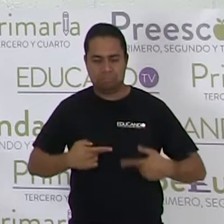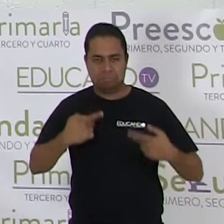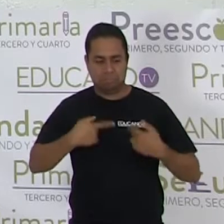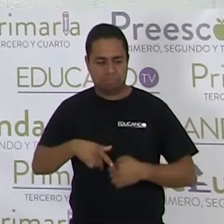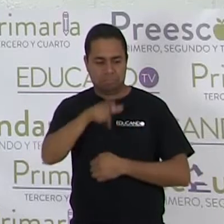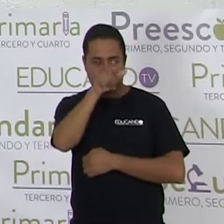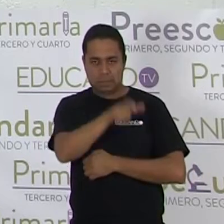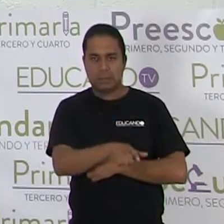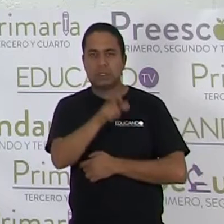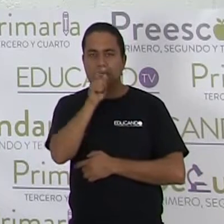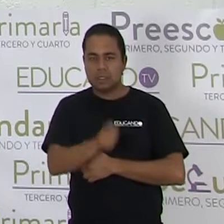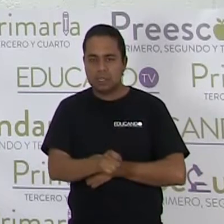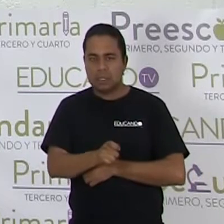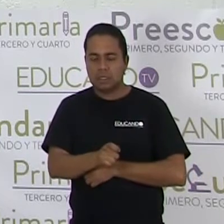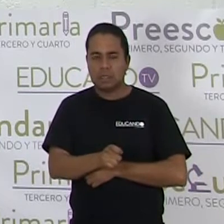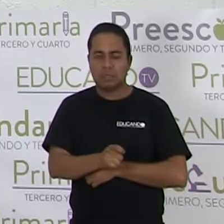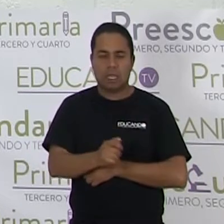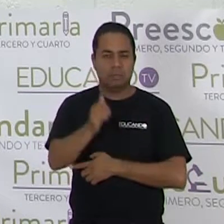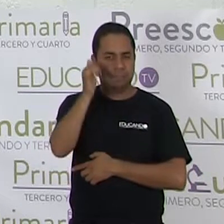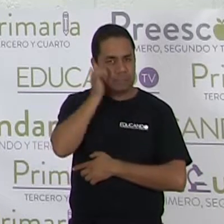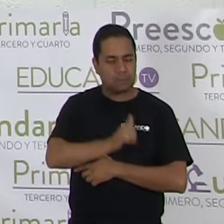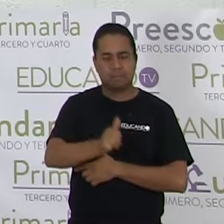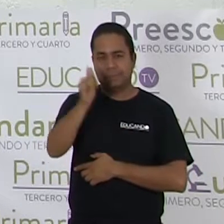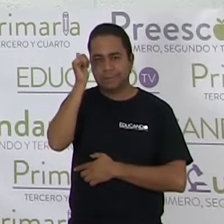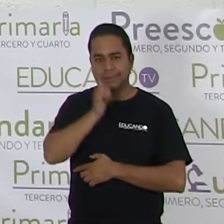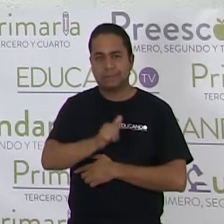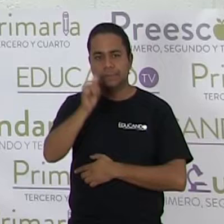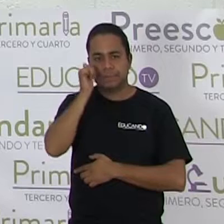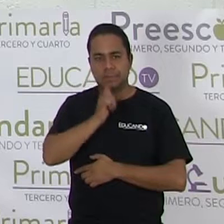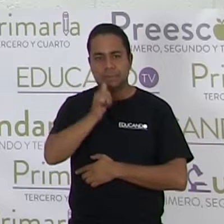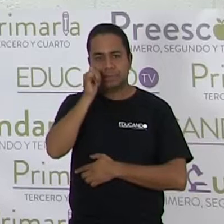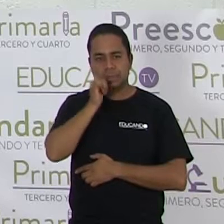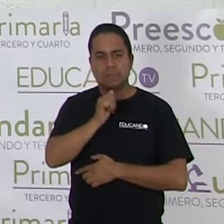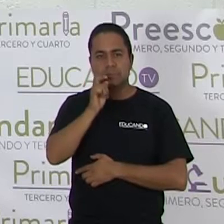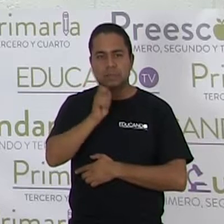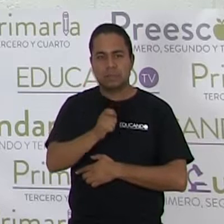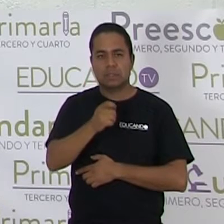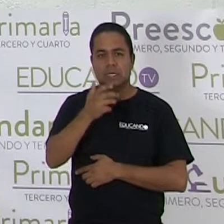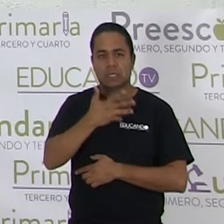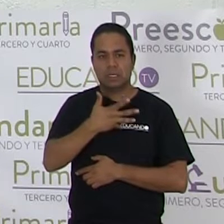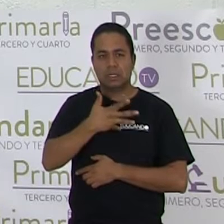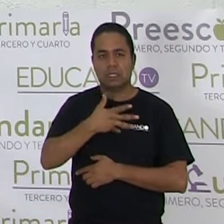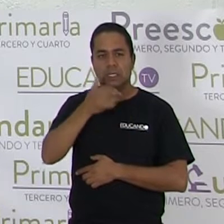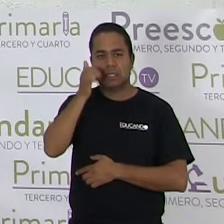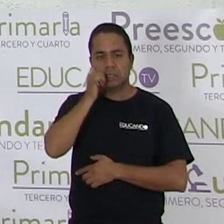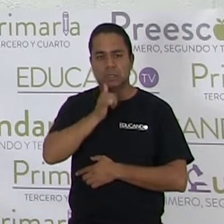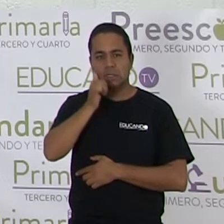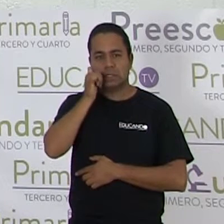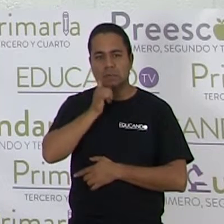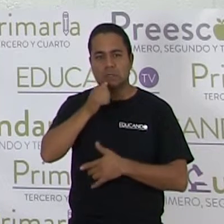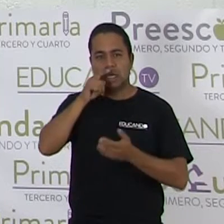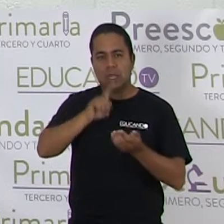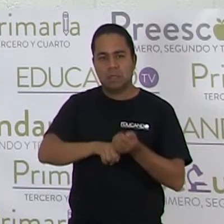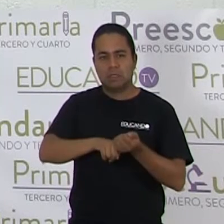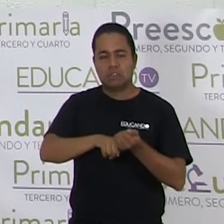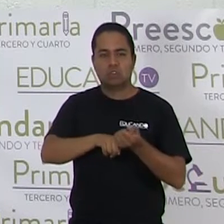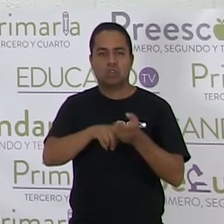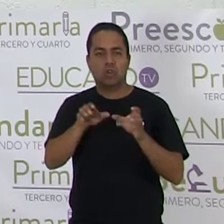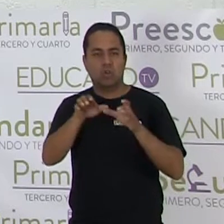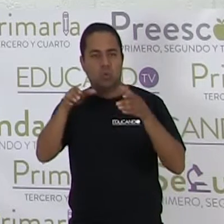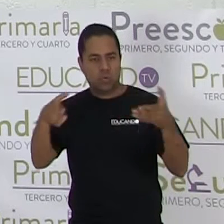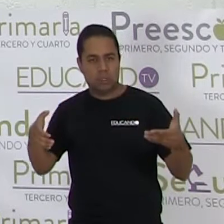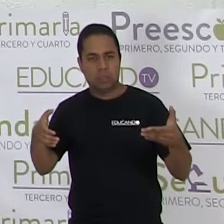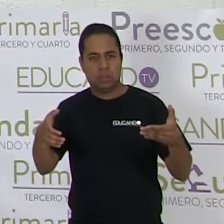personajes que siempre van a estar de manera principal dentro de los textos,